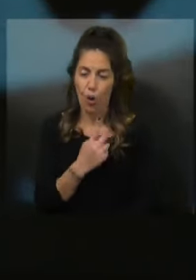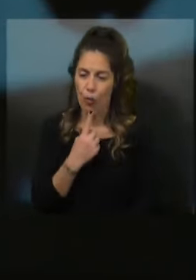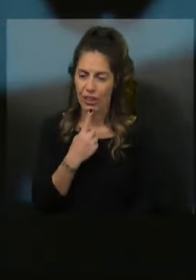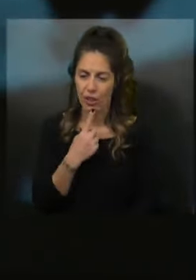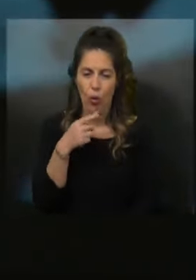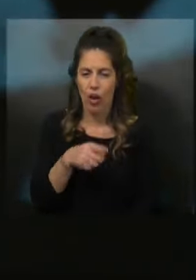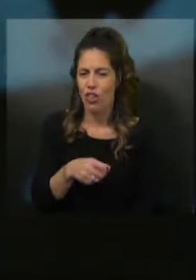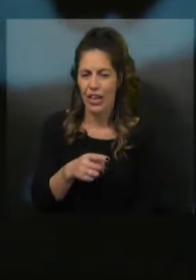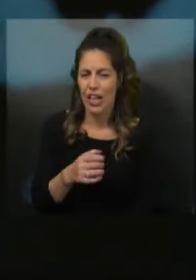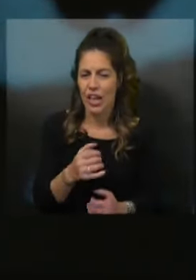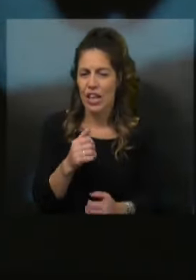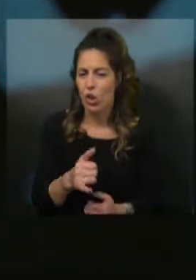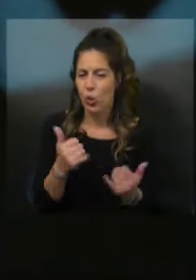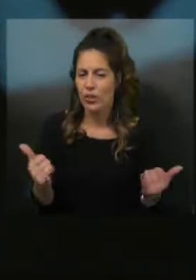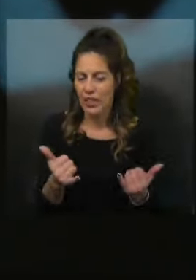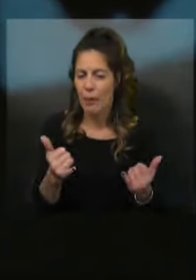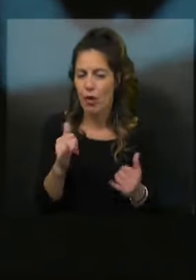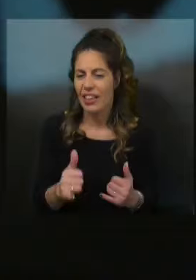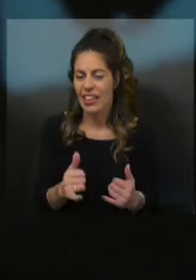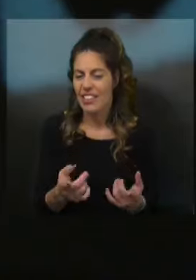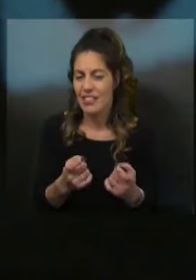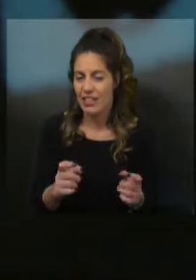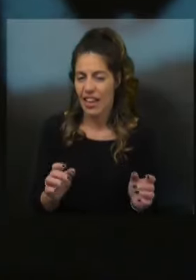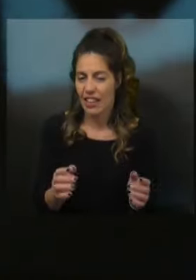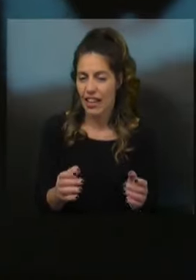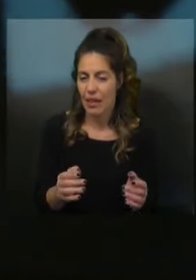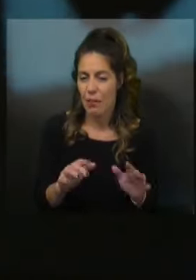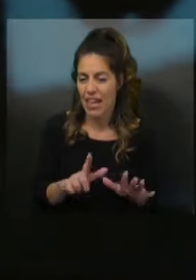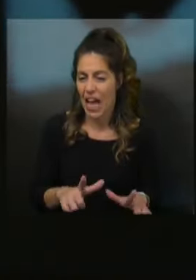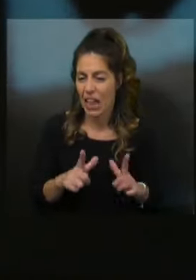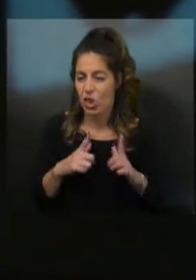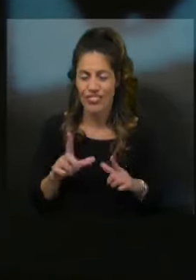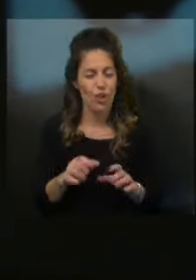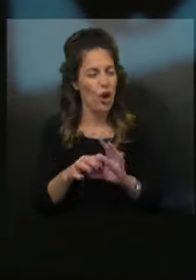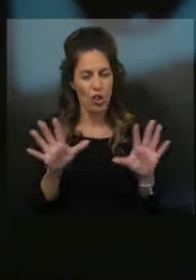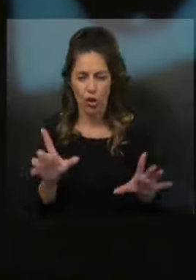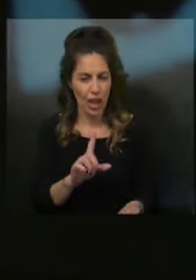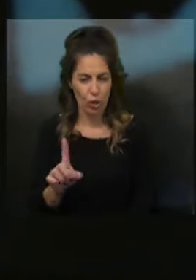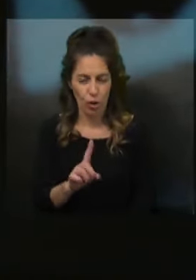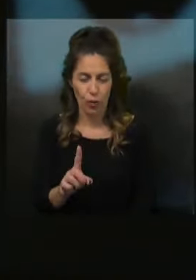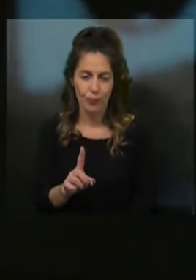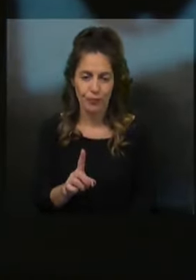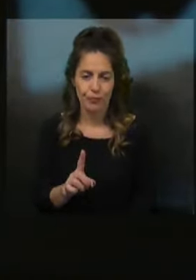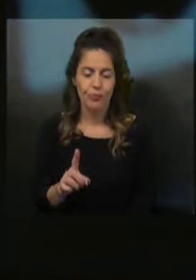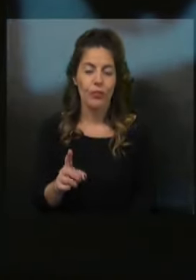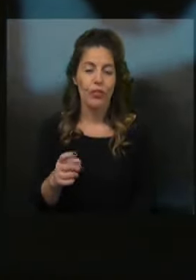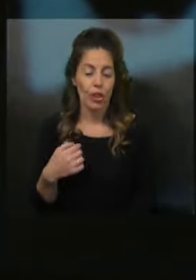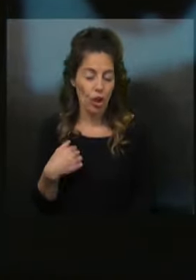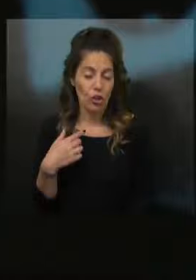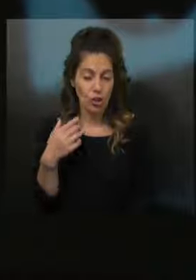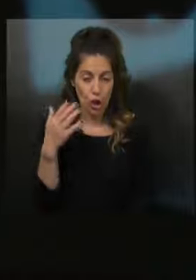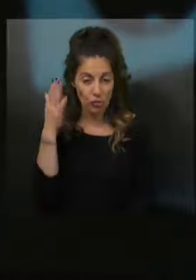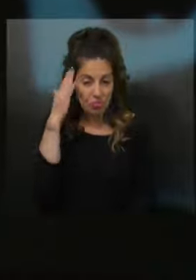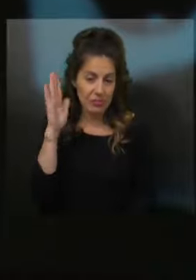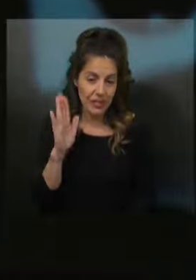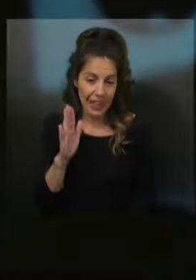ahí todo un tiempo que tendrían que estar de reserva y que bueno es algo que no quedó como tan claro no entonces eh yo creo que eso sí el el el